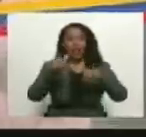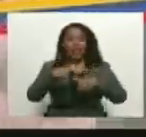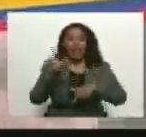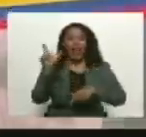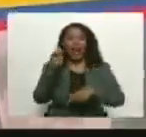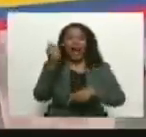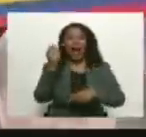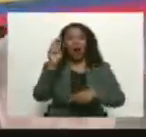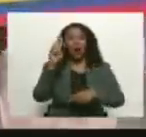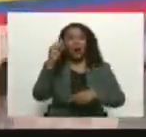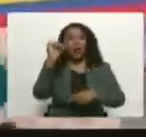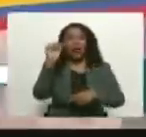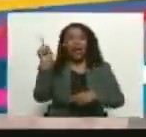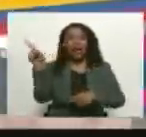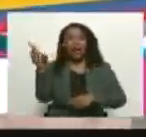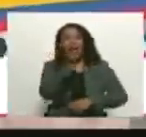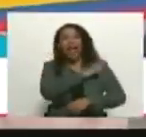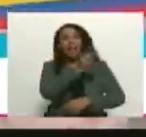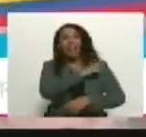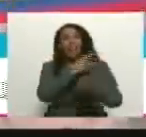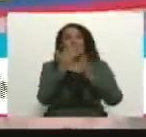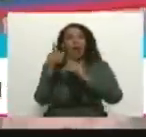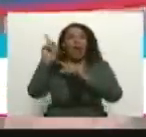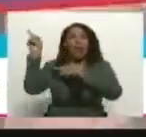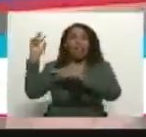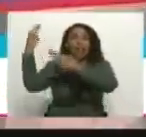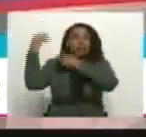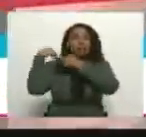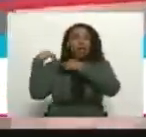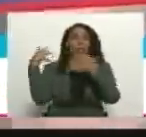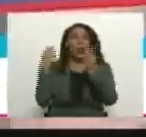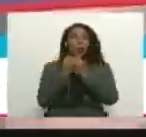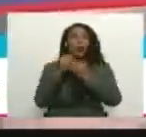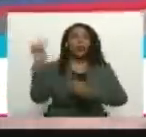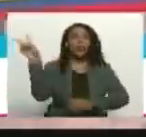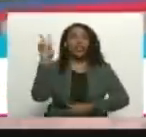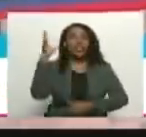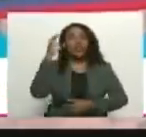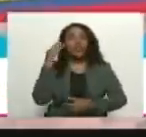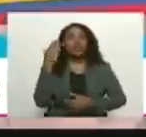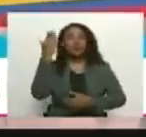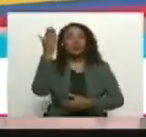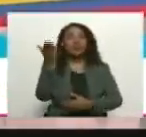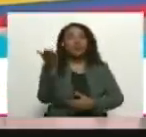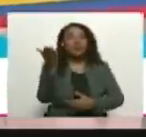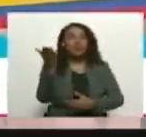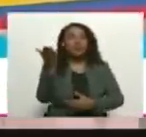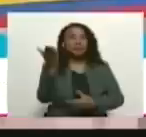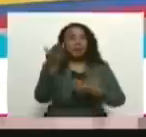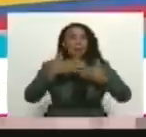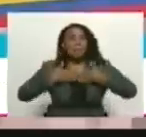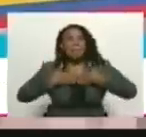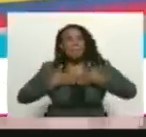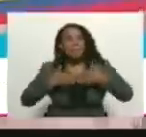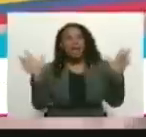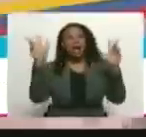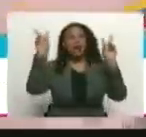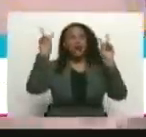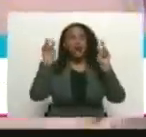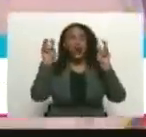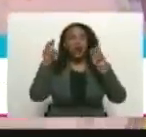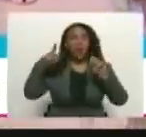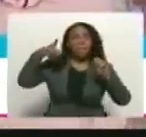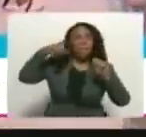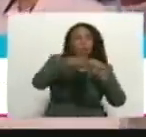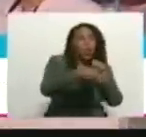como jefa de comunidad, para que sea ella quien, junto a Venezuela y junto a usted, reinauguremos y relancemos este